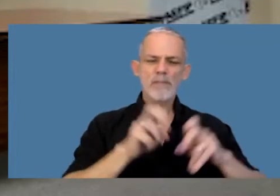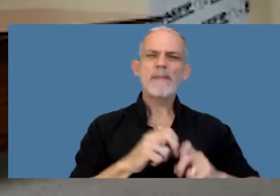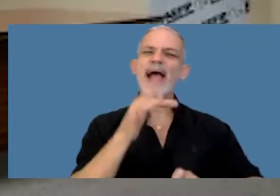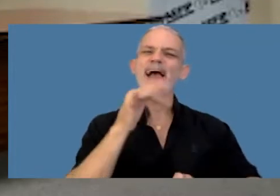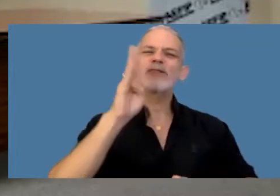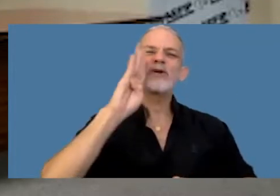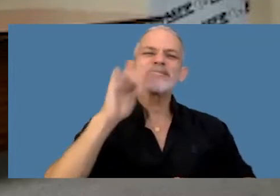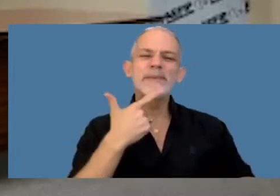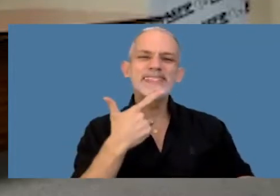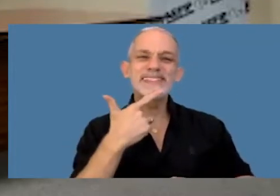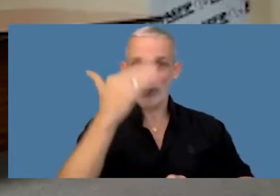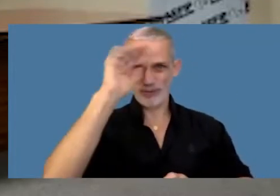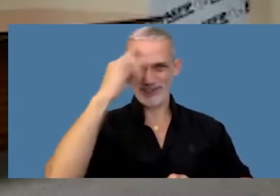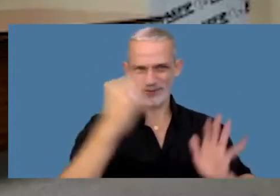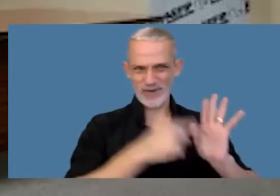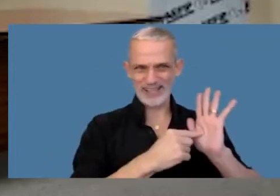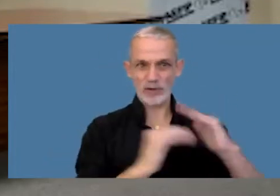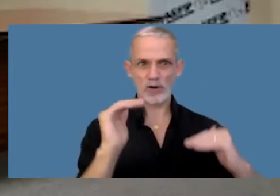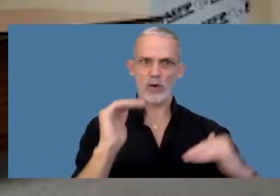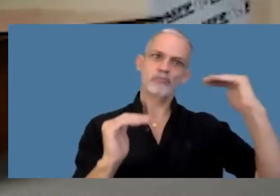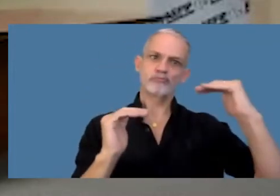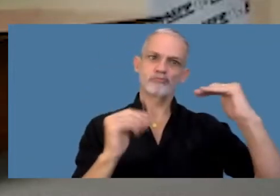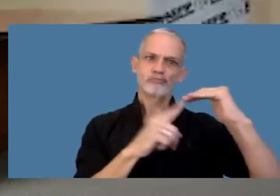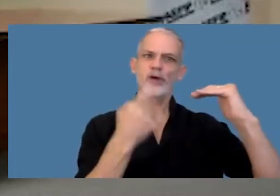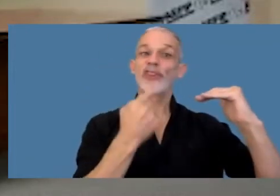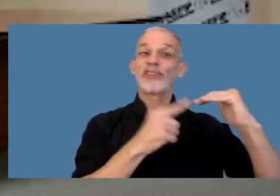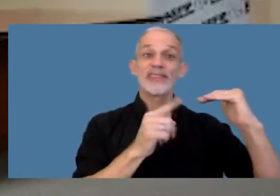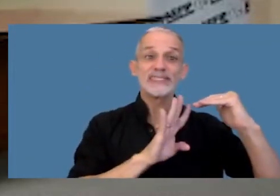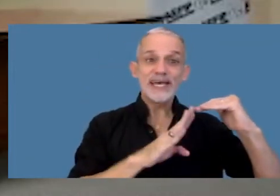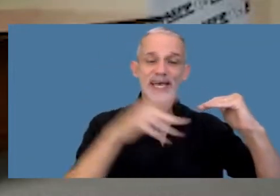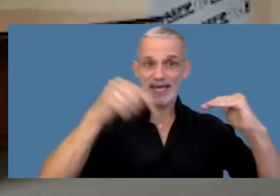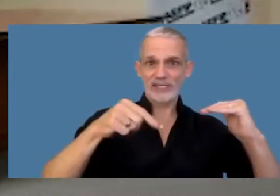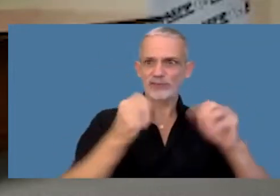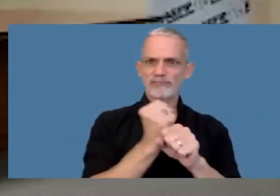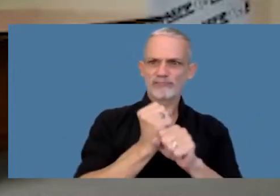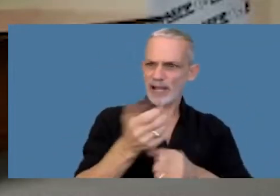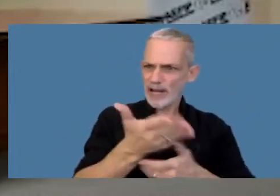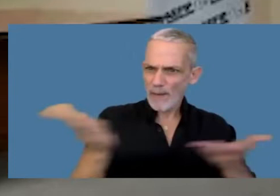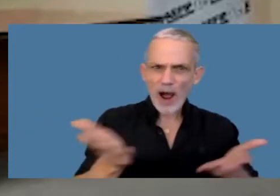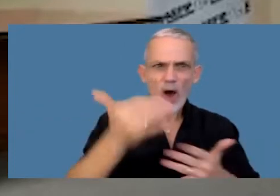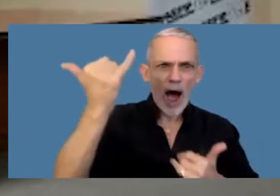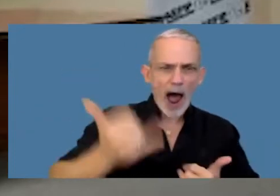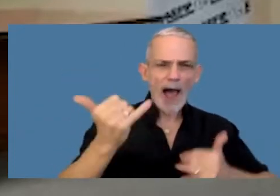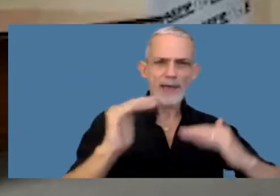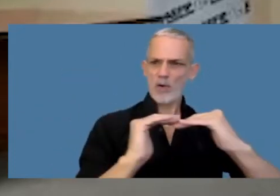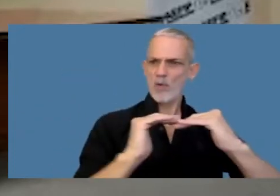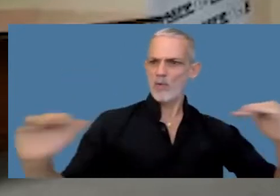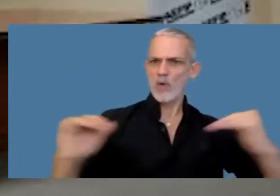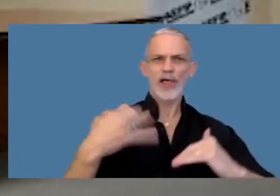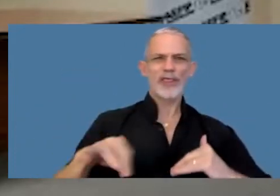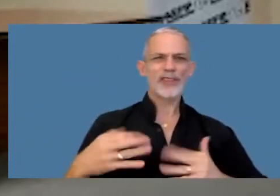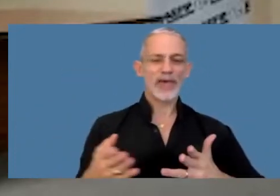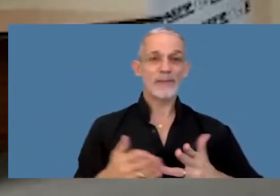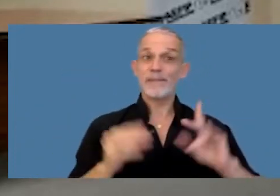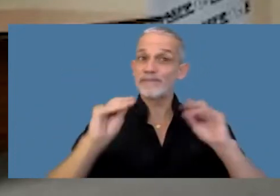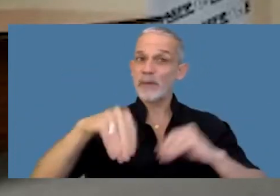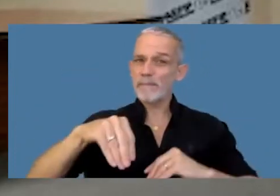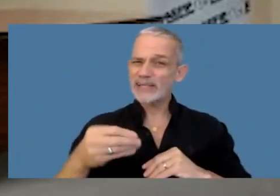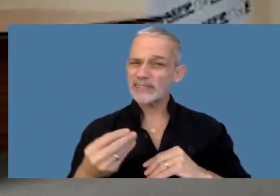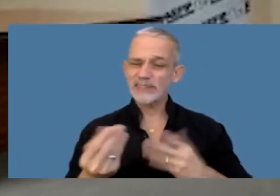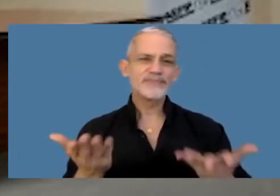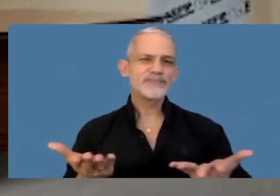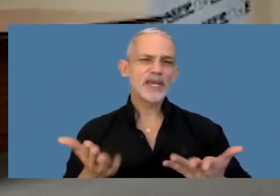como norma de rango superior, diciendo estos trabajadores tienen estabilidad, sino que además